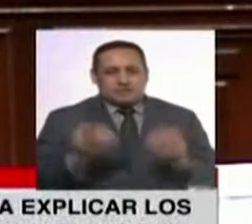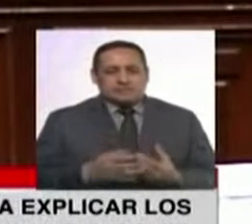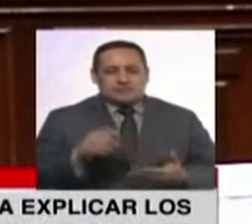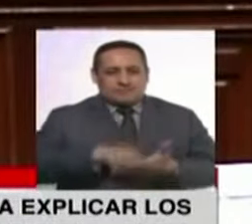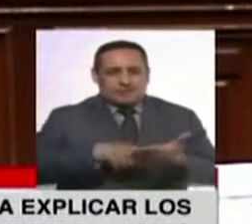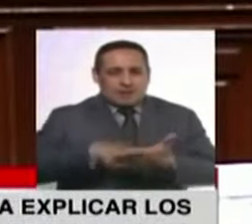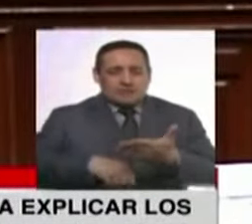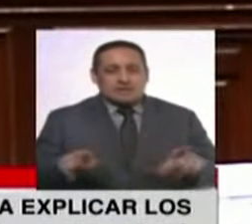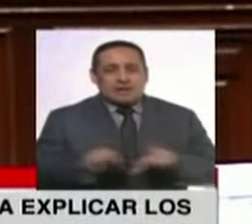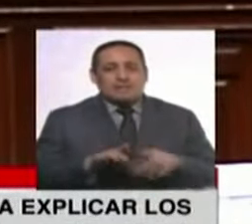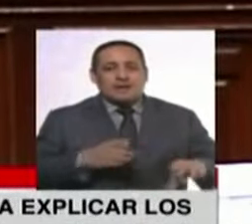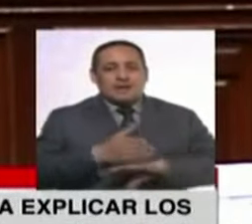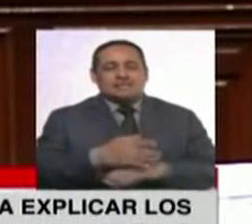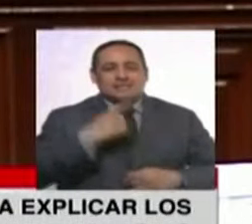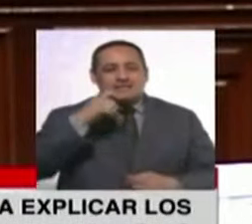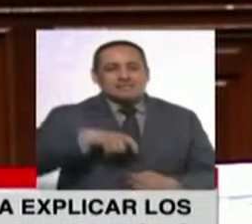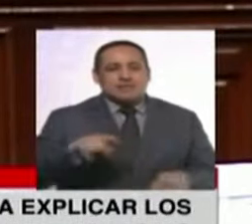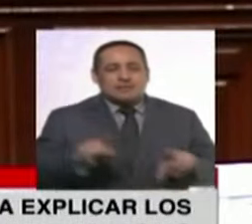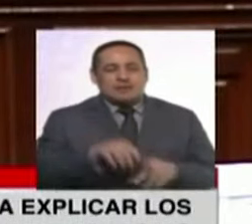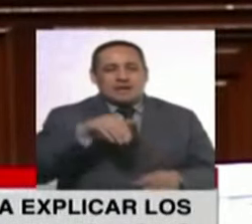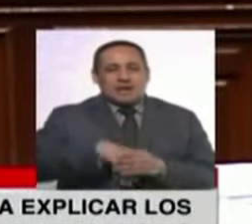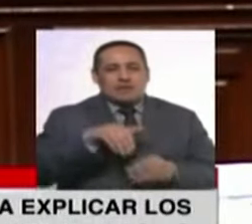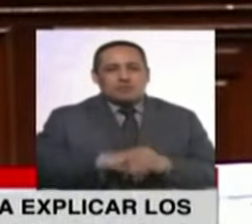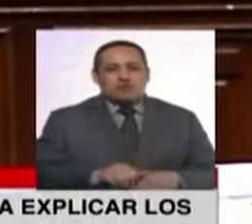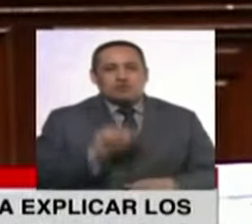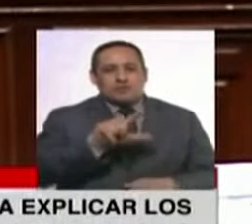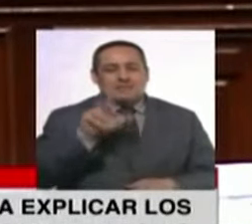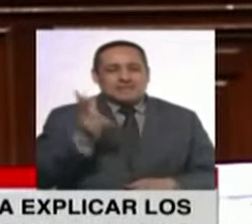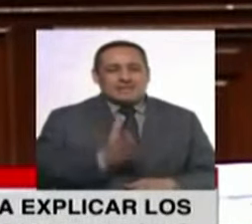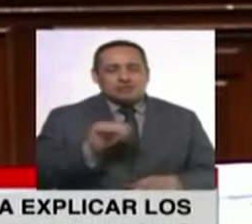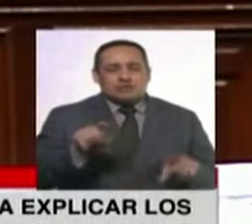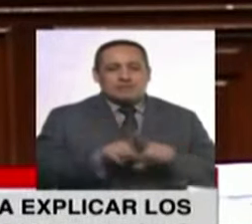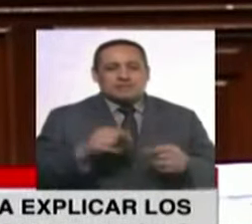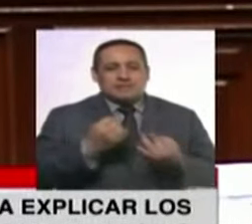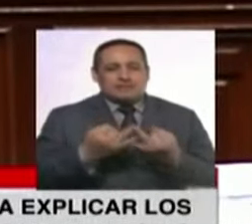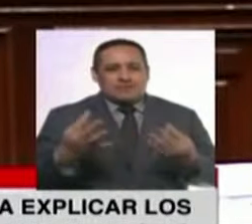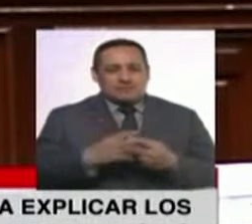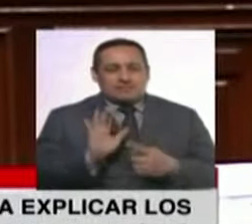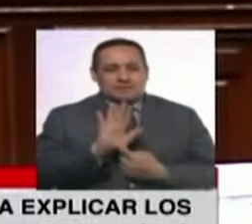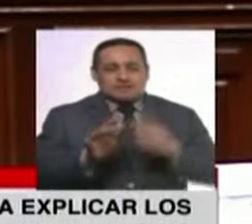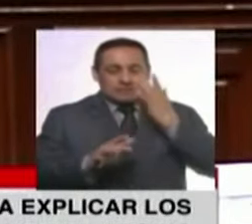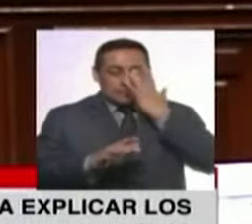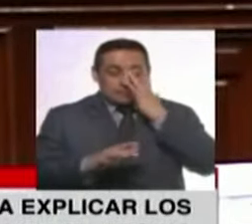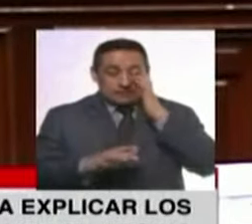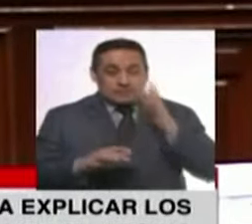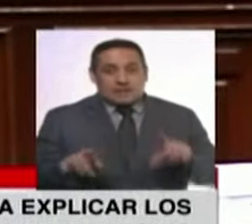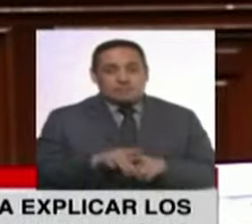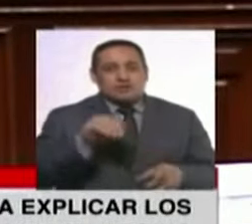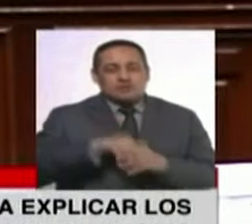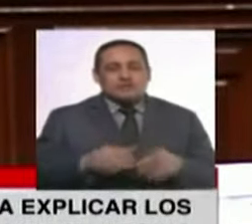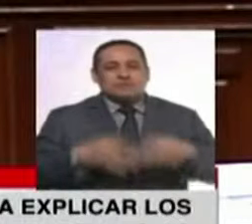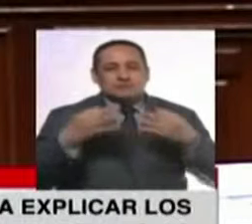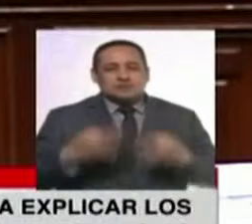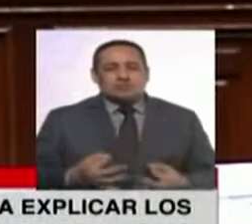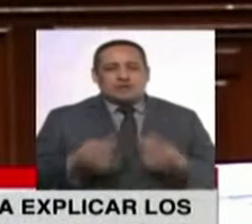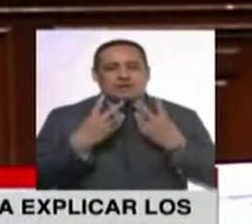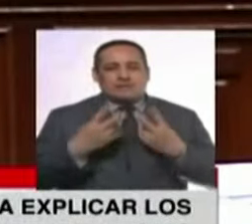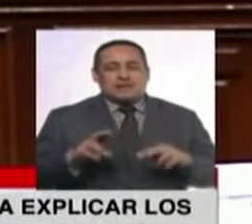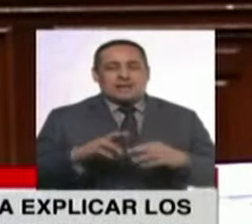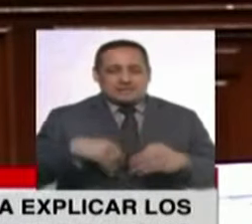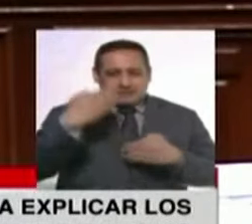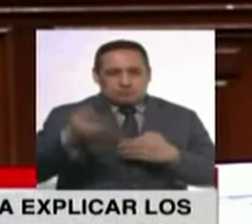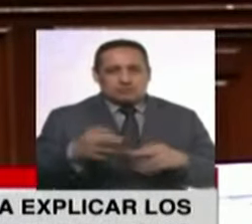para su admisión se requiere el voto del tercio del número de representantes hábiles la votación se efectúa indefectiblemente en